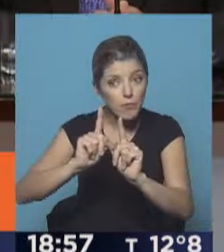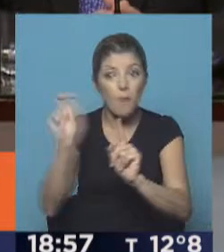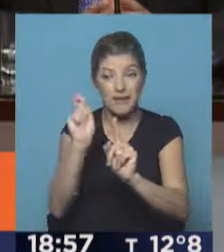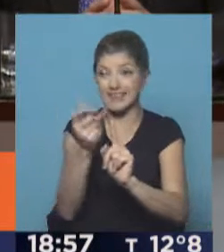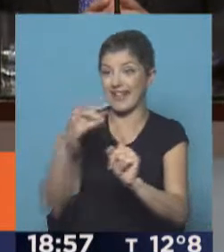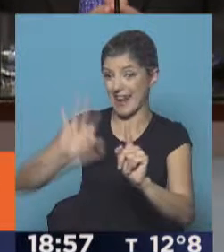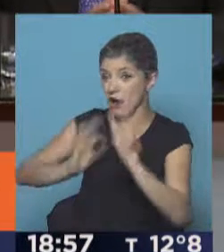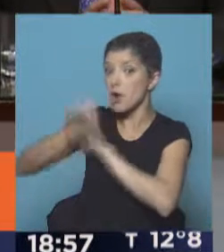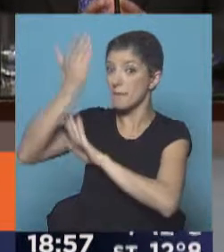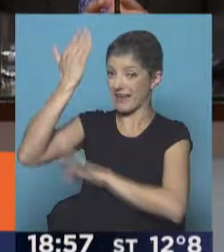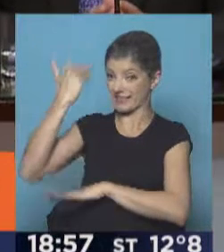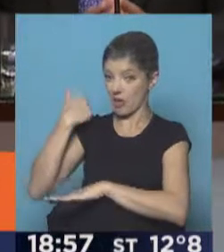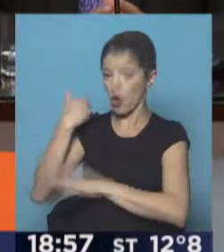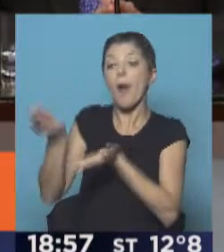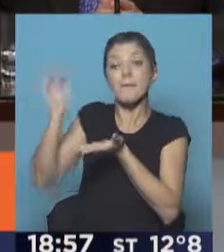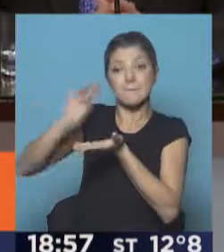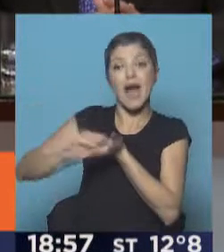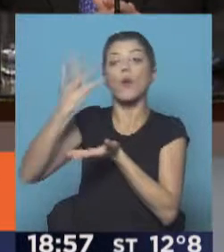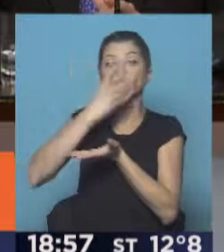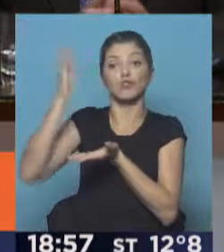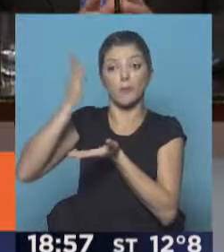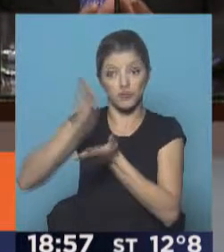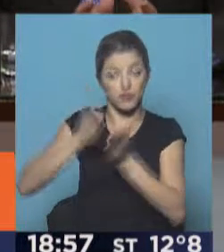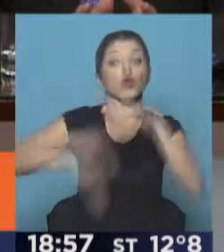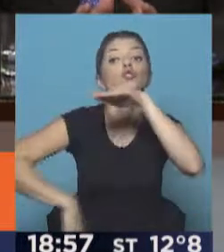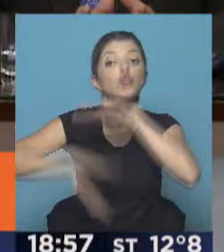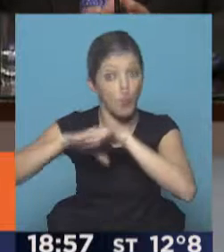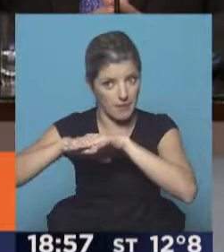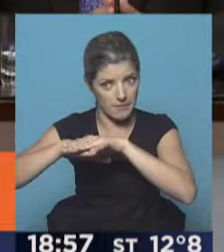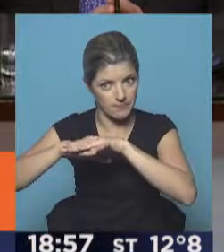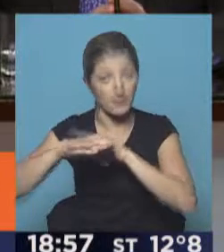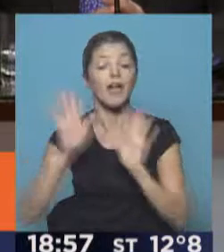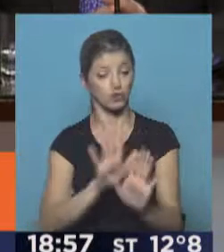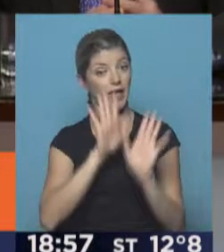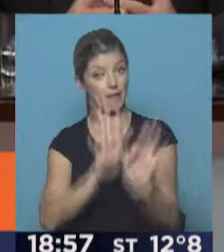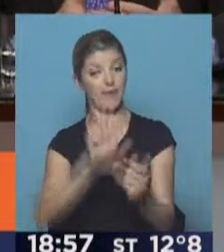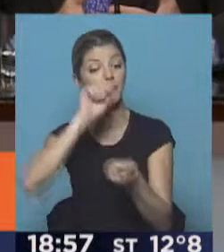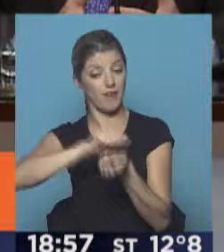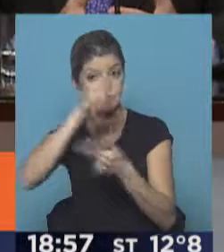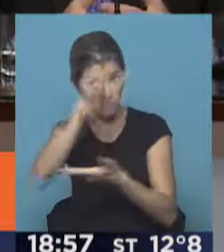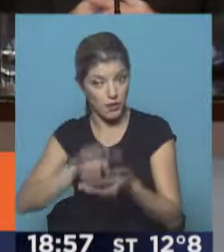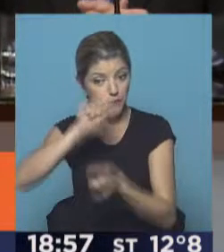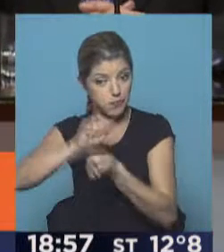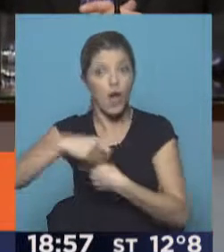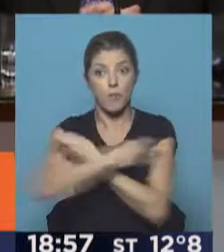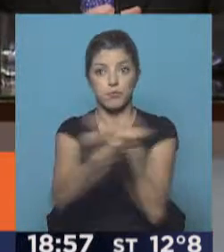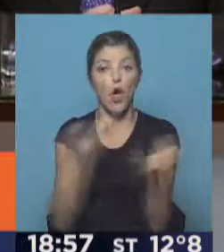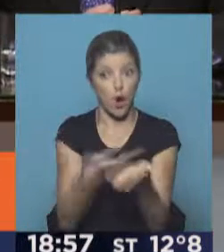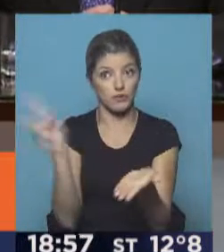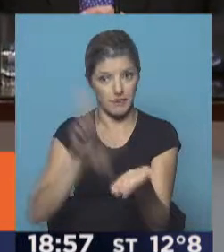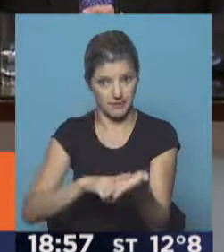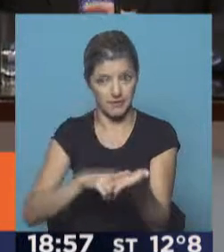año anterior más un 400% como tope, y por lo tanto tiene que esperar la refacturación, la nota de crédito si